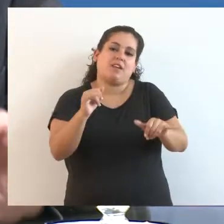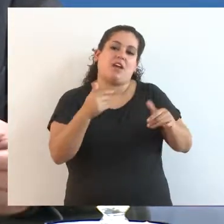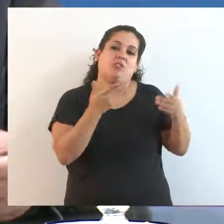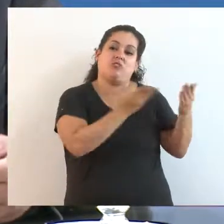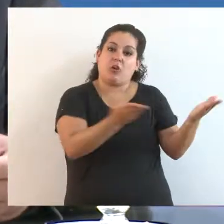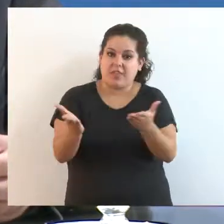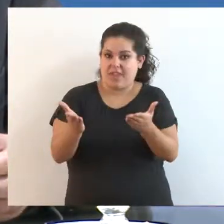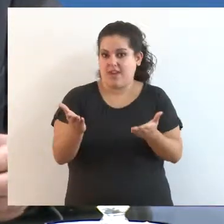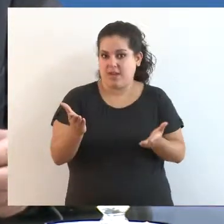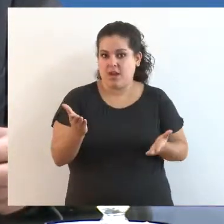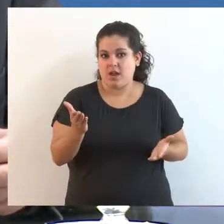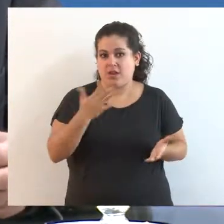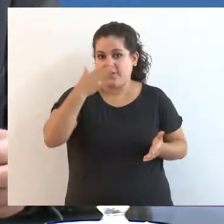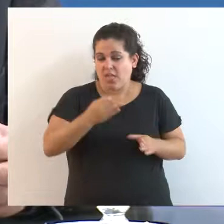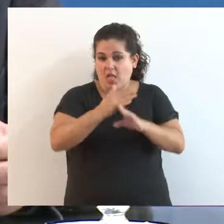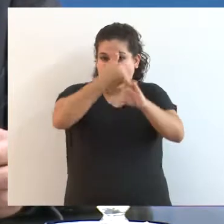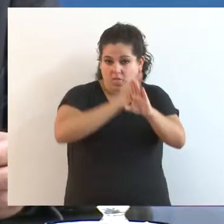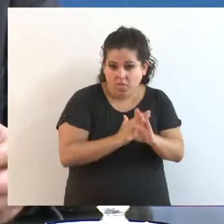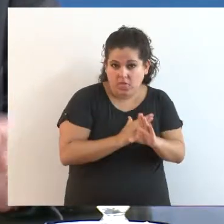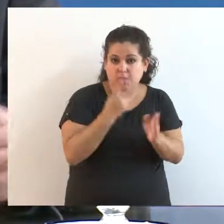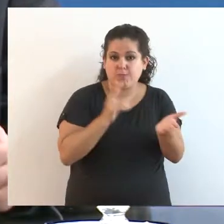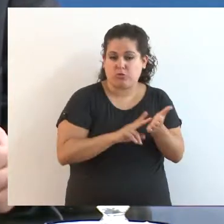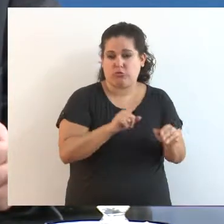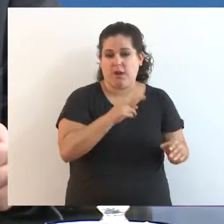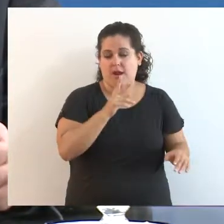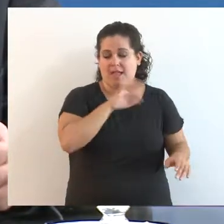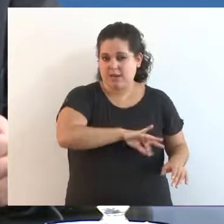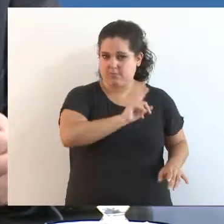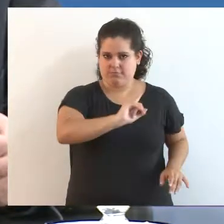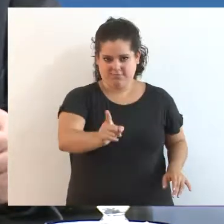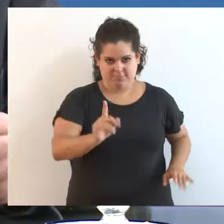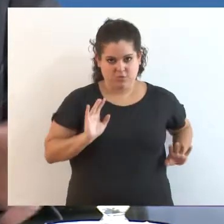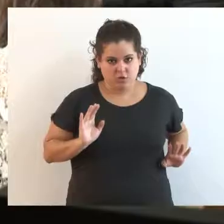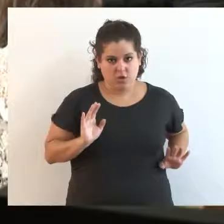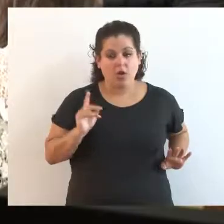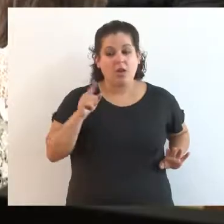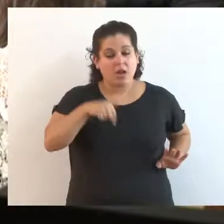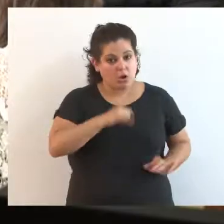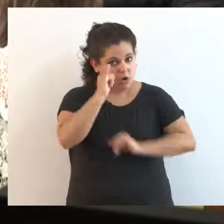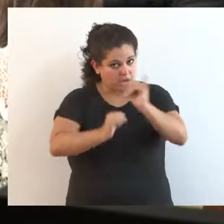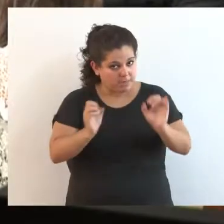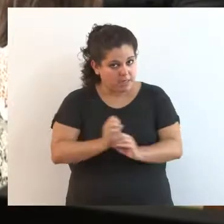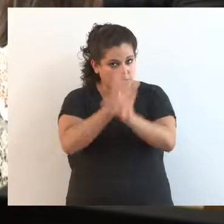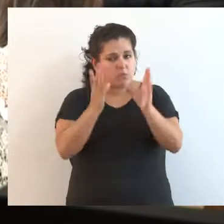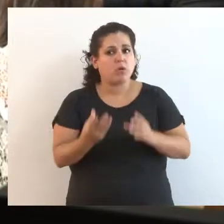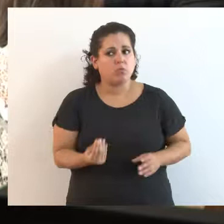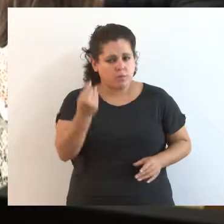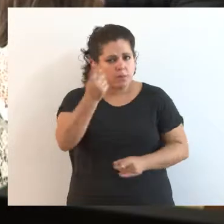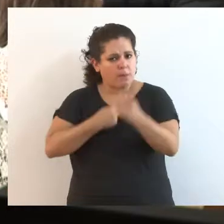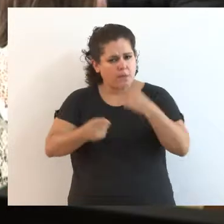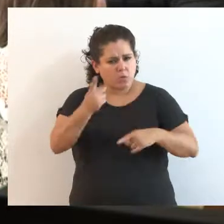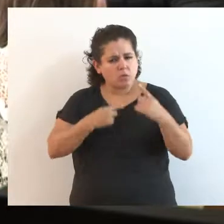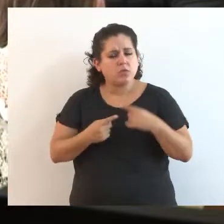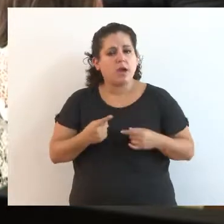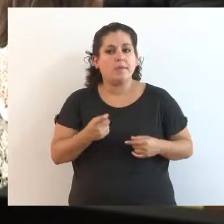de campañas solidarias que se hace habitualmente, no se va a poder deducir de ganancias. Y esto es otra aclaración que tenemos que hacer,